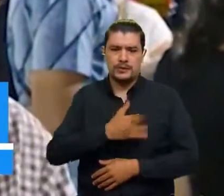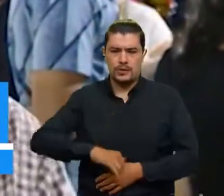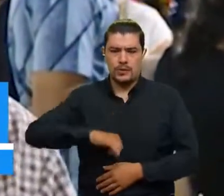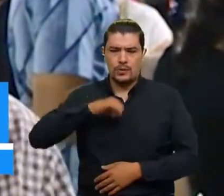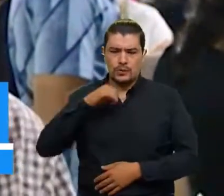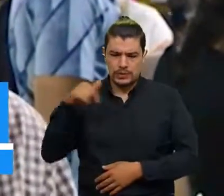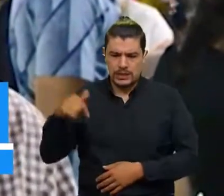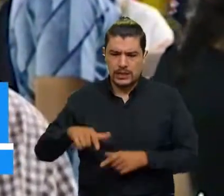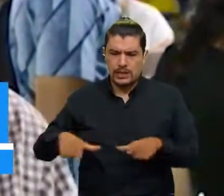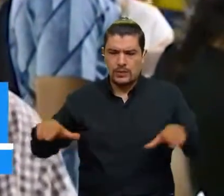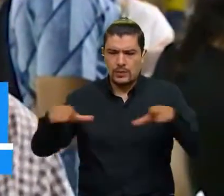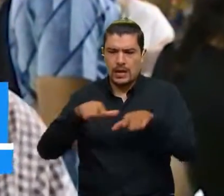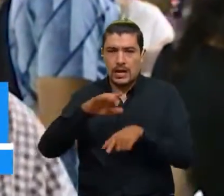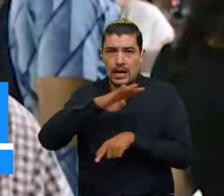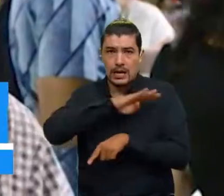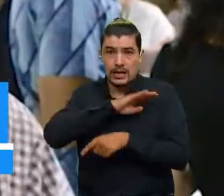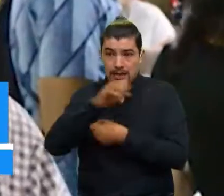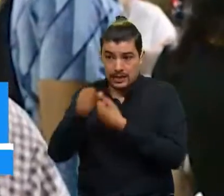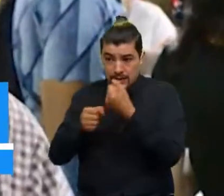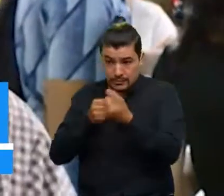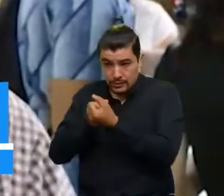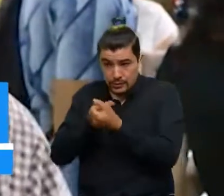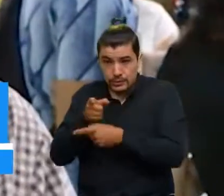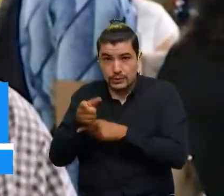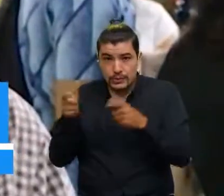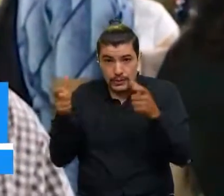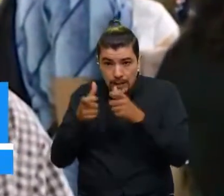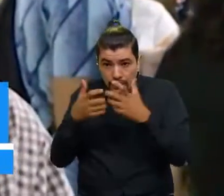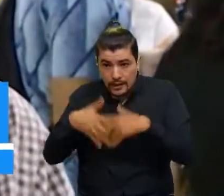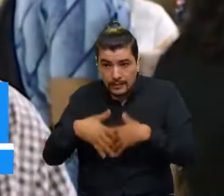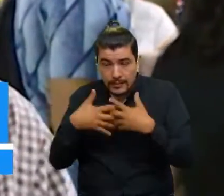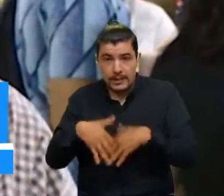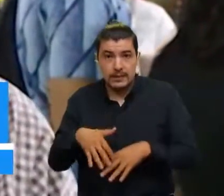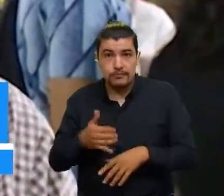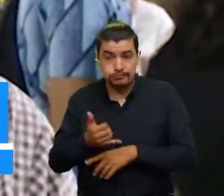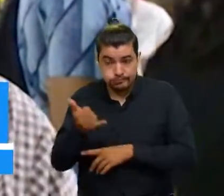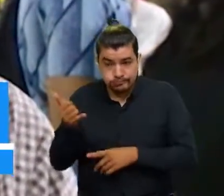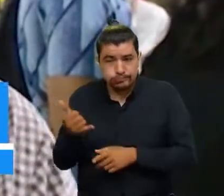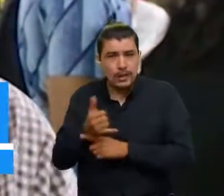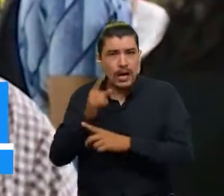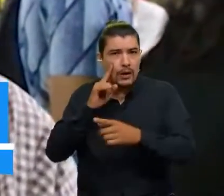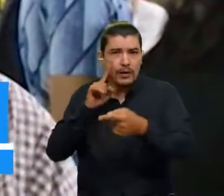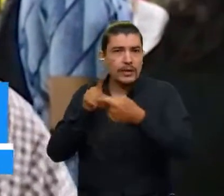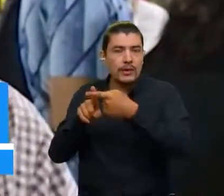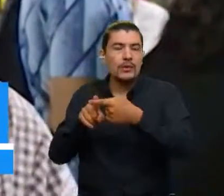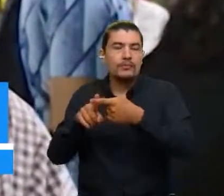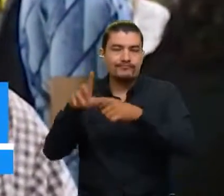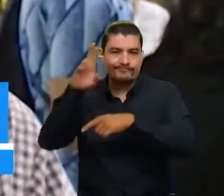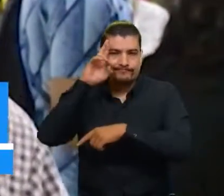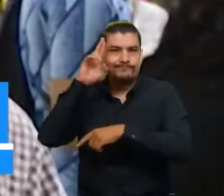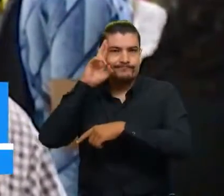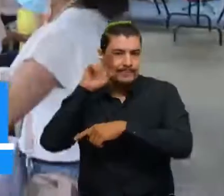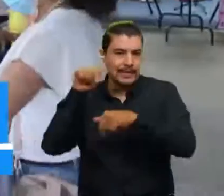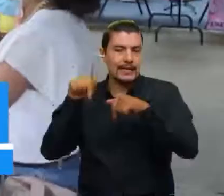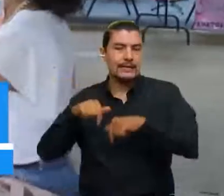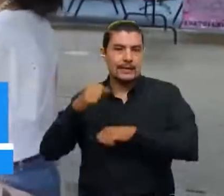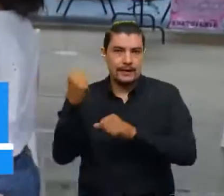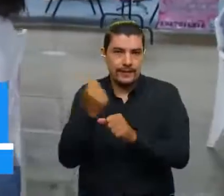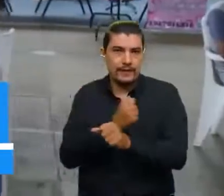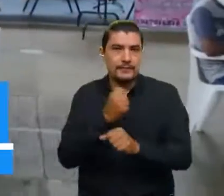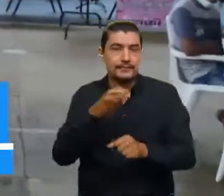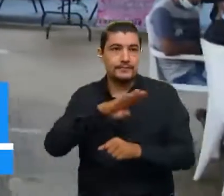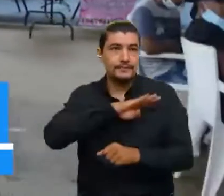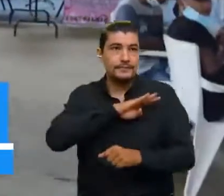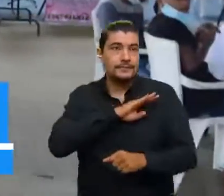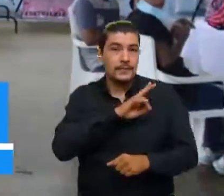esta semilla de apoyo al micro, pequeño, mediano empresario es una de las razones fundamentales de nuestro trabajo.